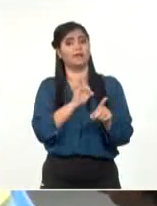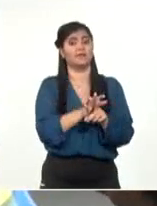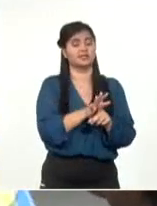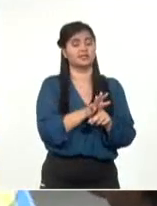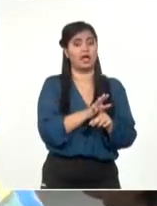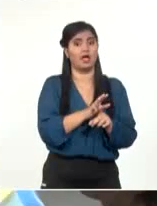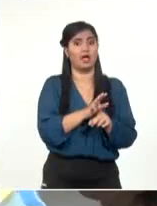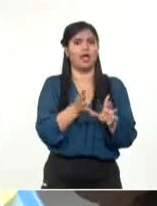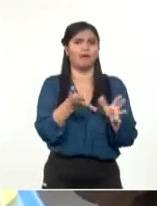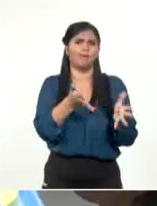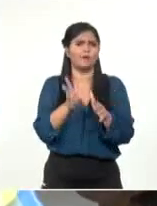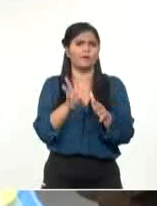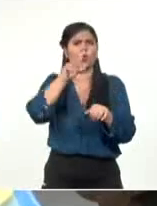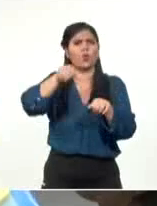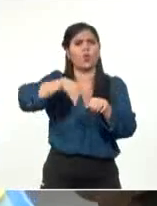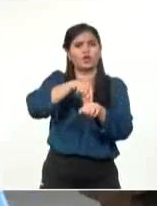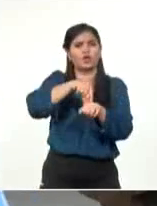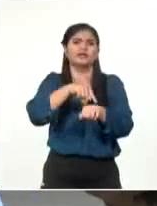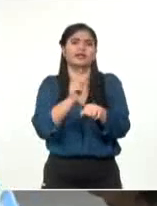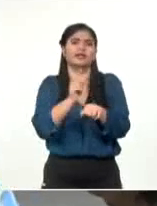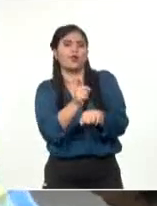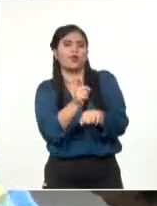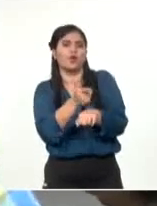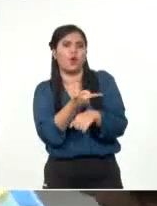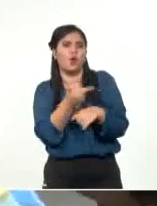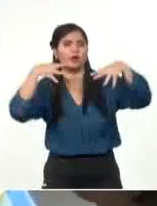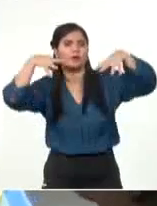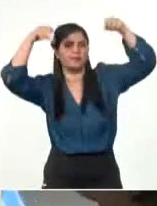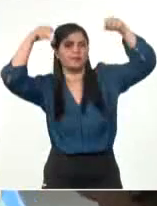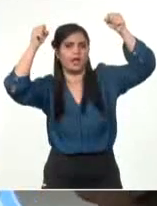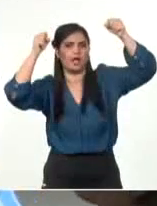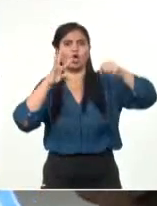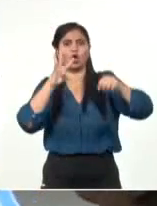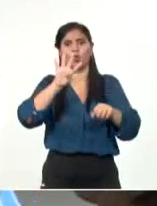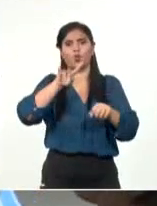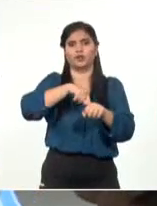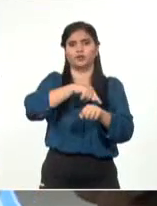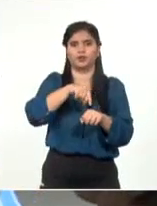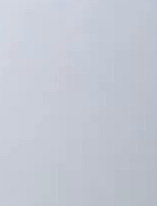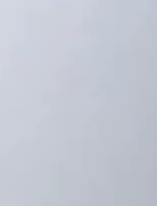horas aproximadamente, según las estimaciones que estamos haciendo, del comportamiento de la demanda y la disponibilidad que hemos tenido a cada hora.